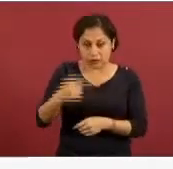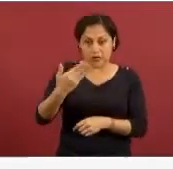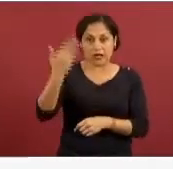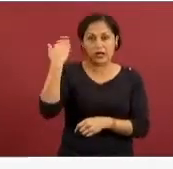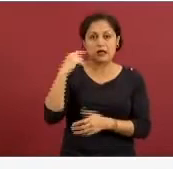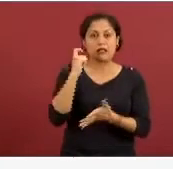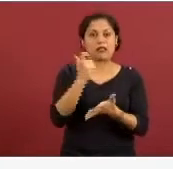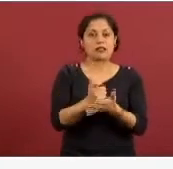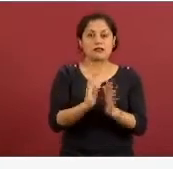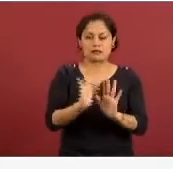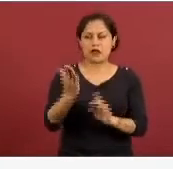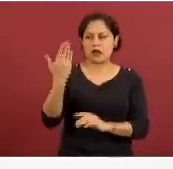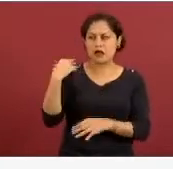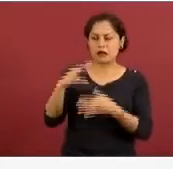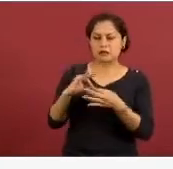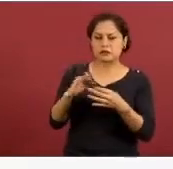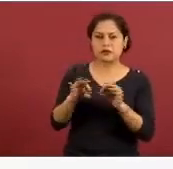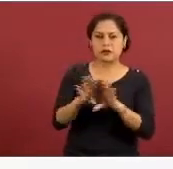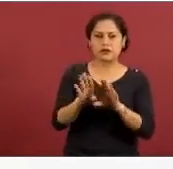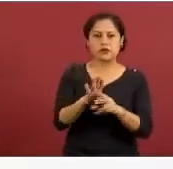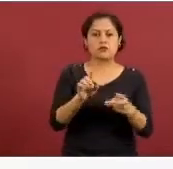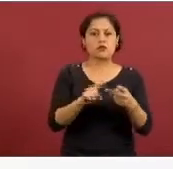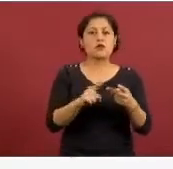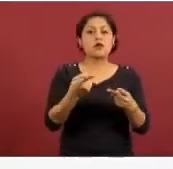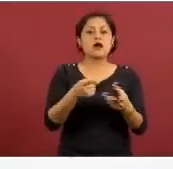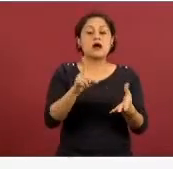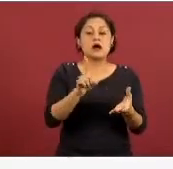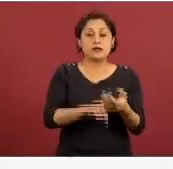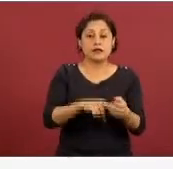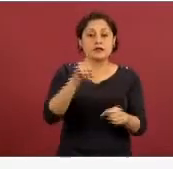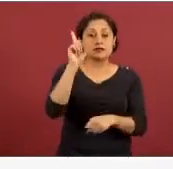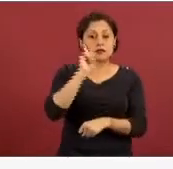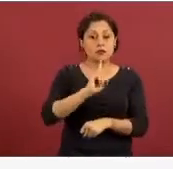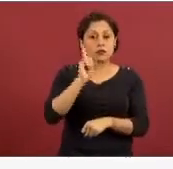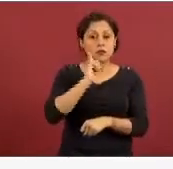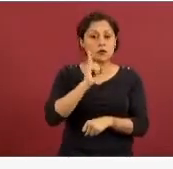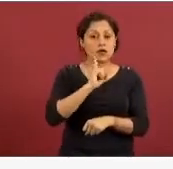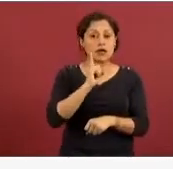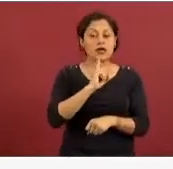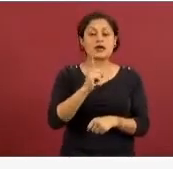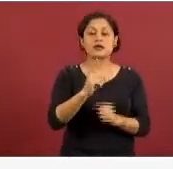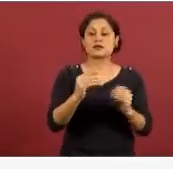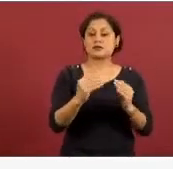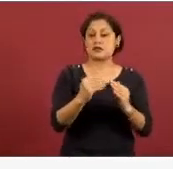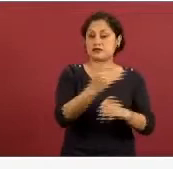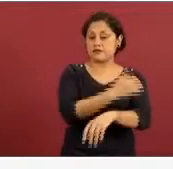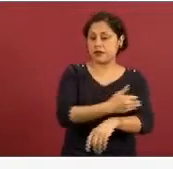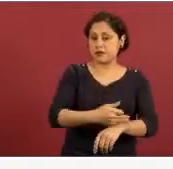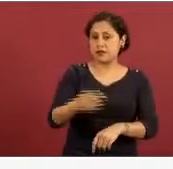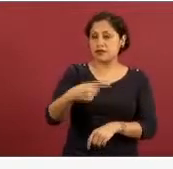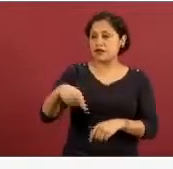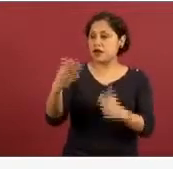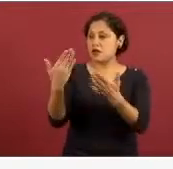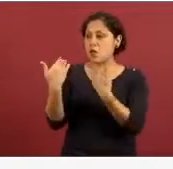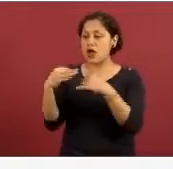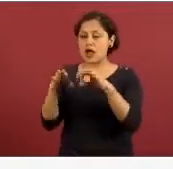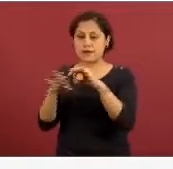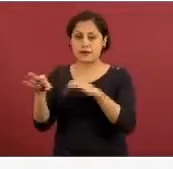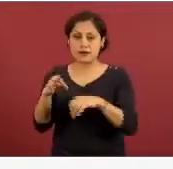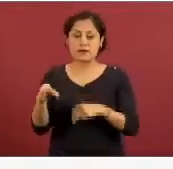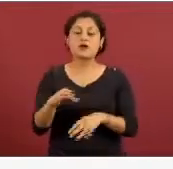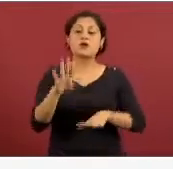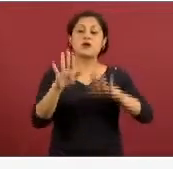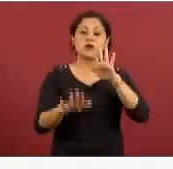mencionadas, la proporción de mujeres que se encuentran excluidas del mercado laboral formal, la necesidad de